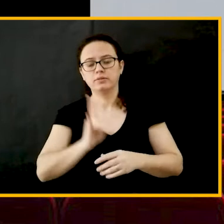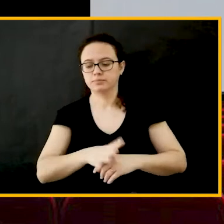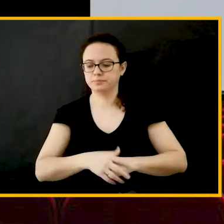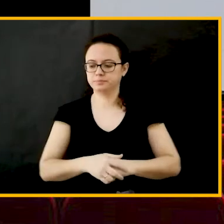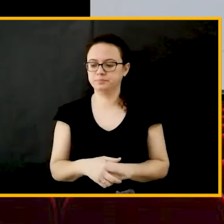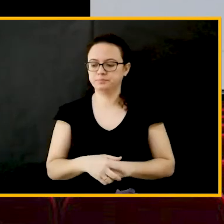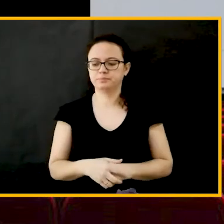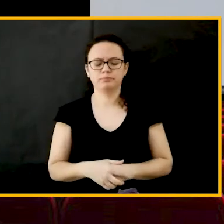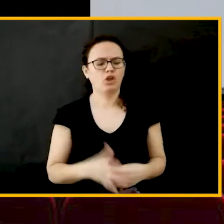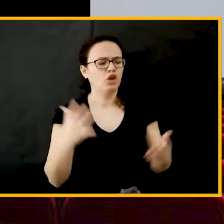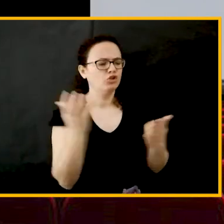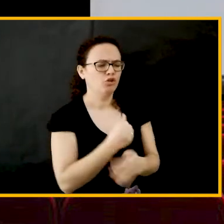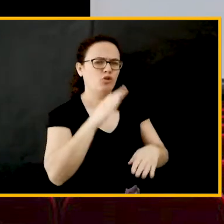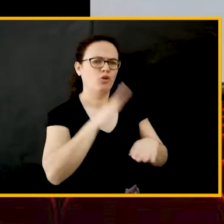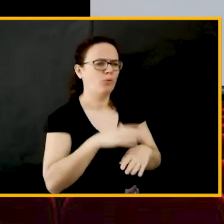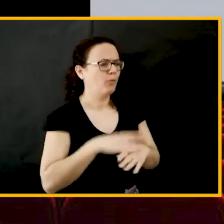Todo por sube aquí.